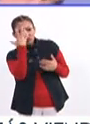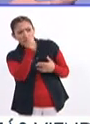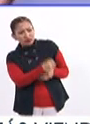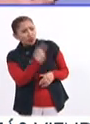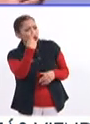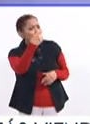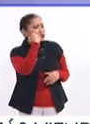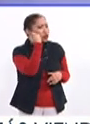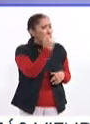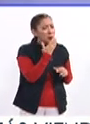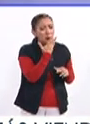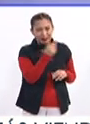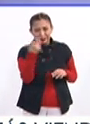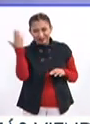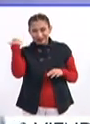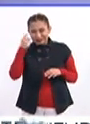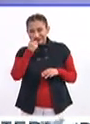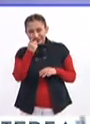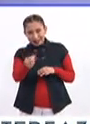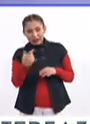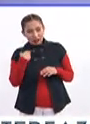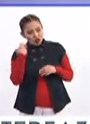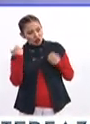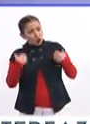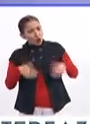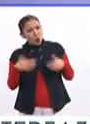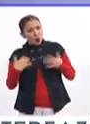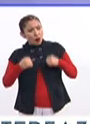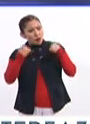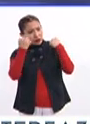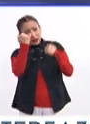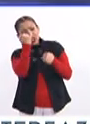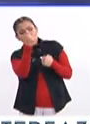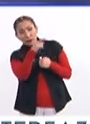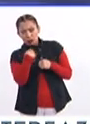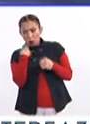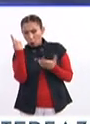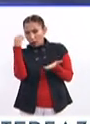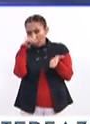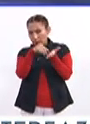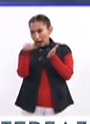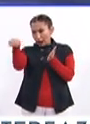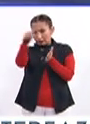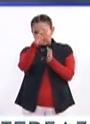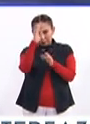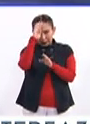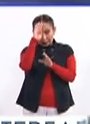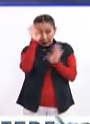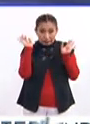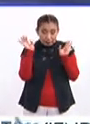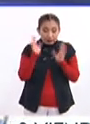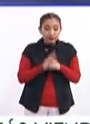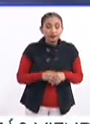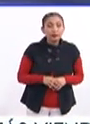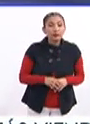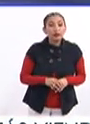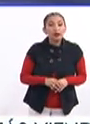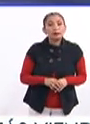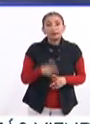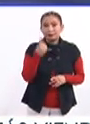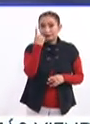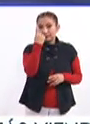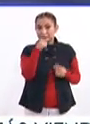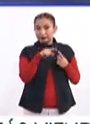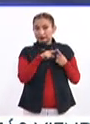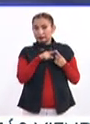cultura, por nuestro idioma. Tú hablabas del potencial del idioma. Yo quiero dejar un dato para que lo reflexionemos.